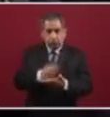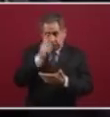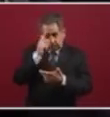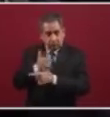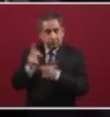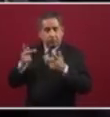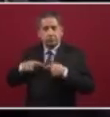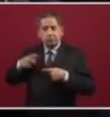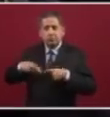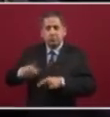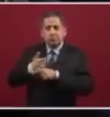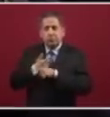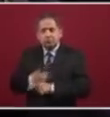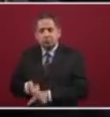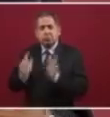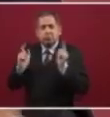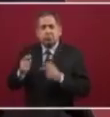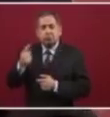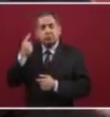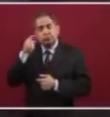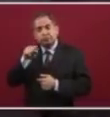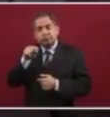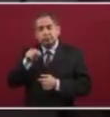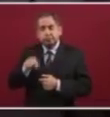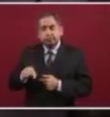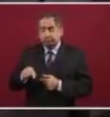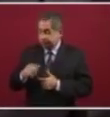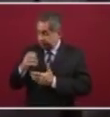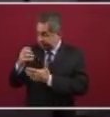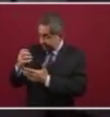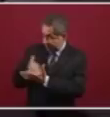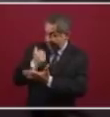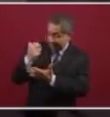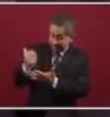pueblos, para que al triunfar